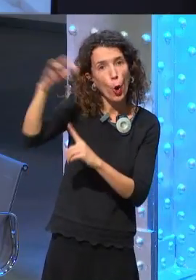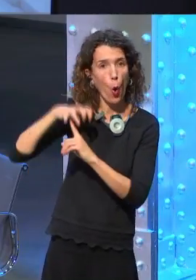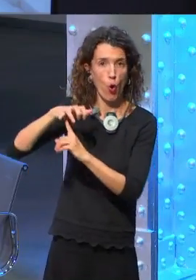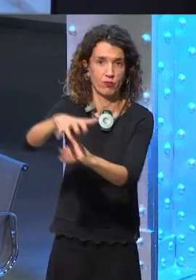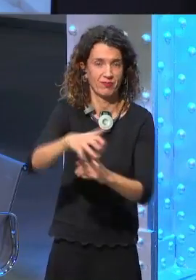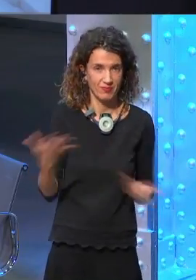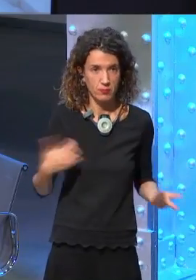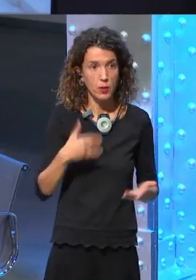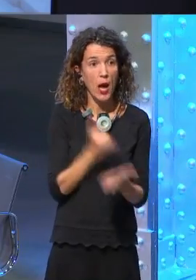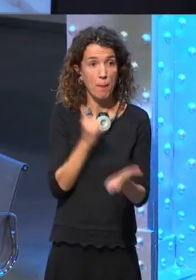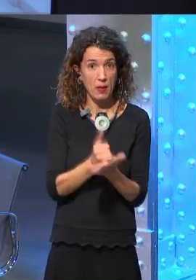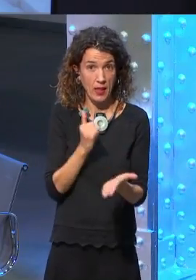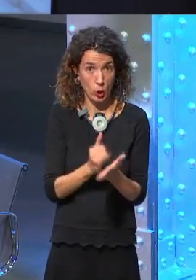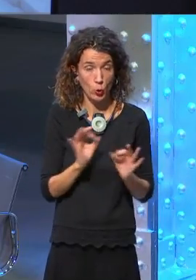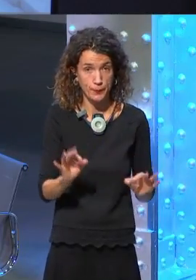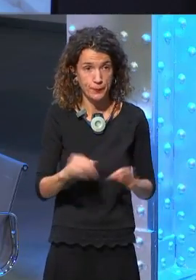es un experimento.